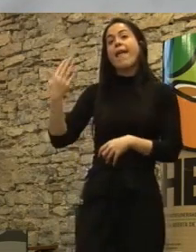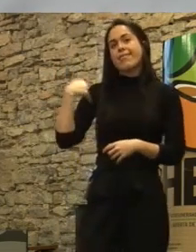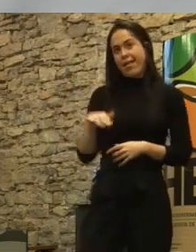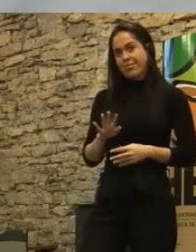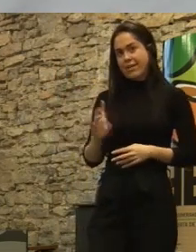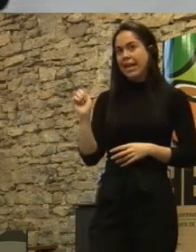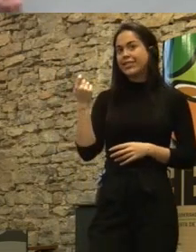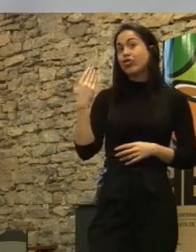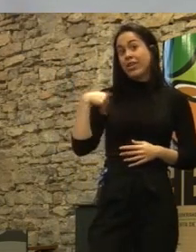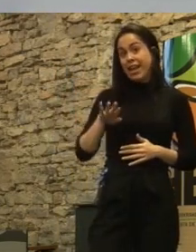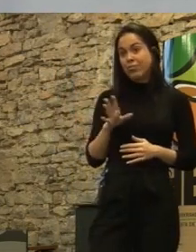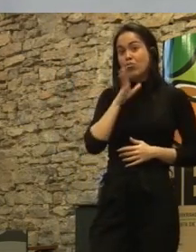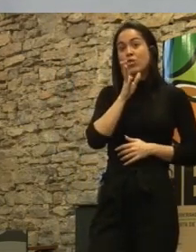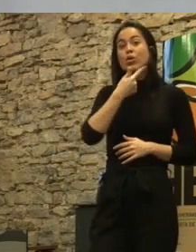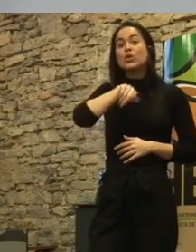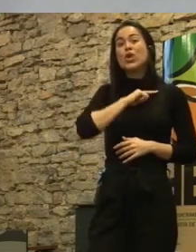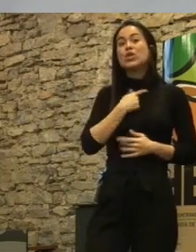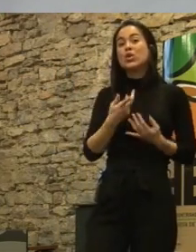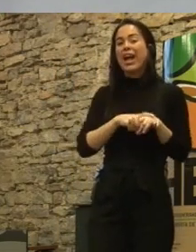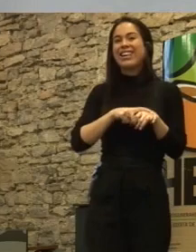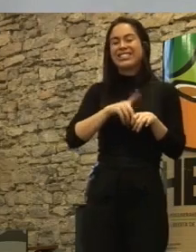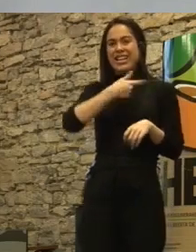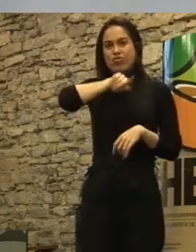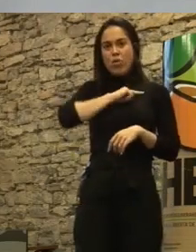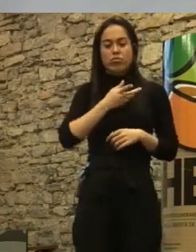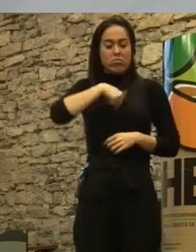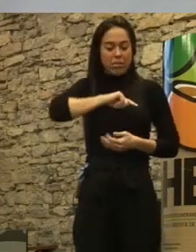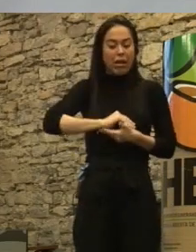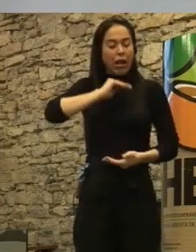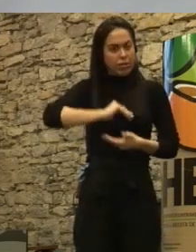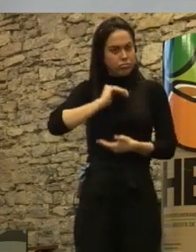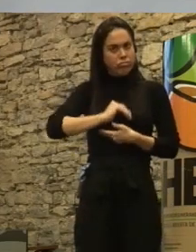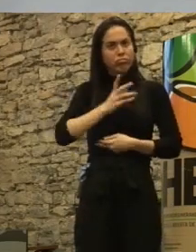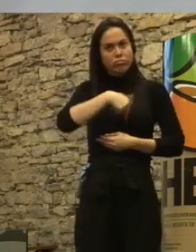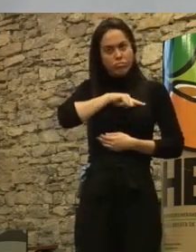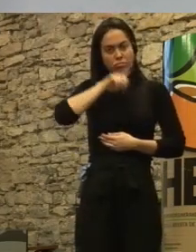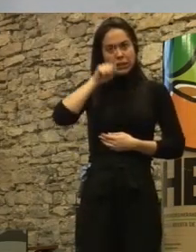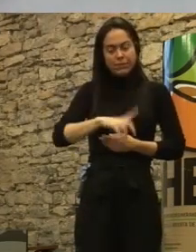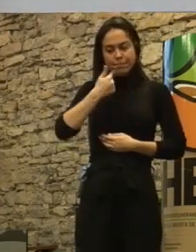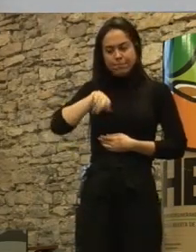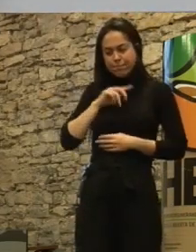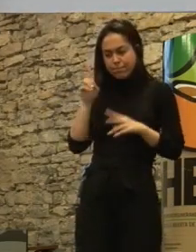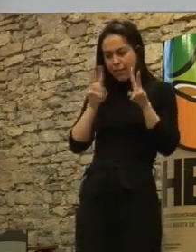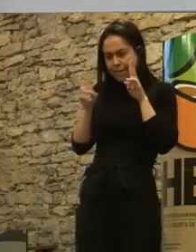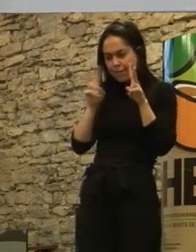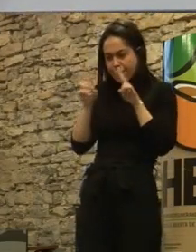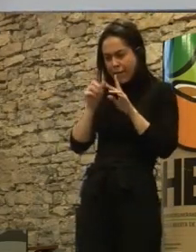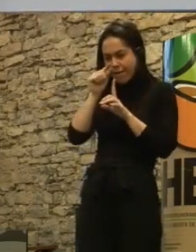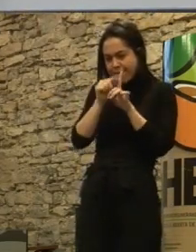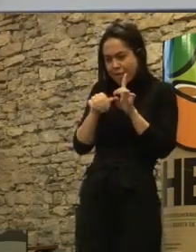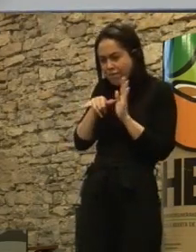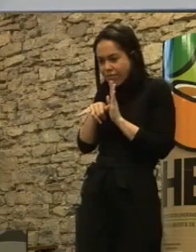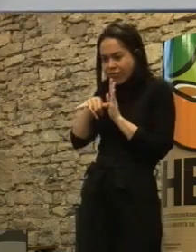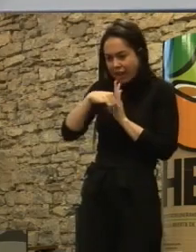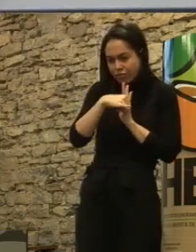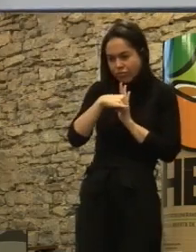de nuestras cualidades, y creo capacidades que hemos desarrollado durante décadas, es ver cuáles son los factores, o sea,